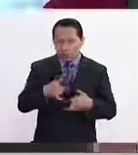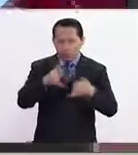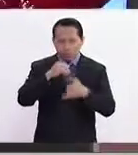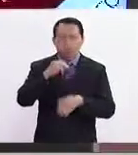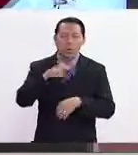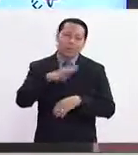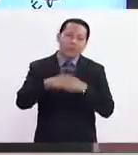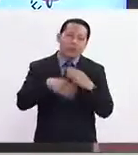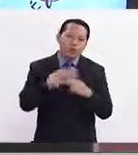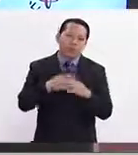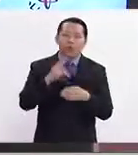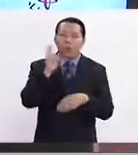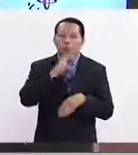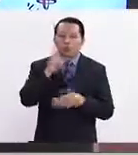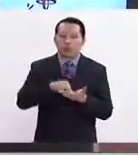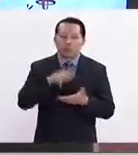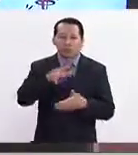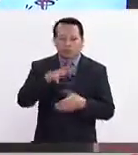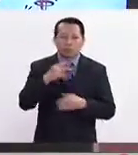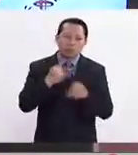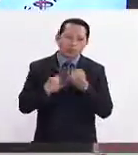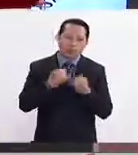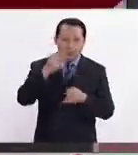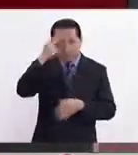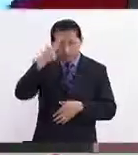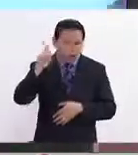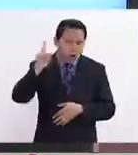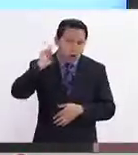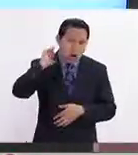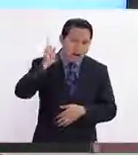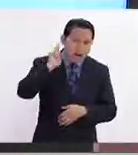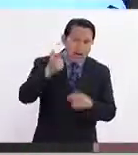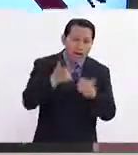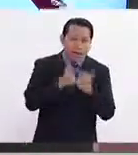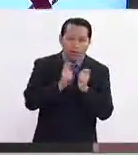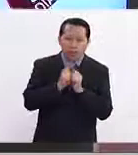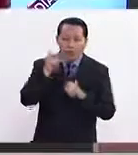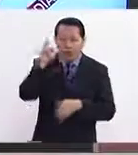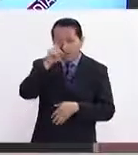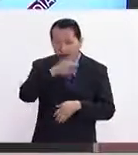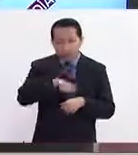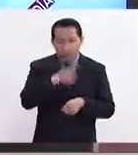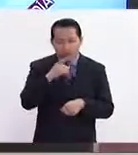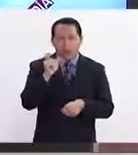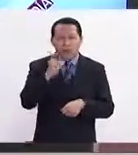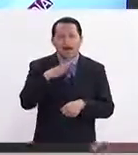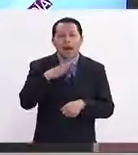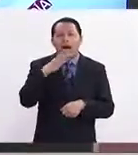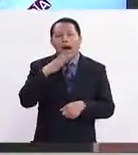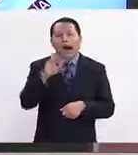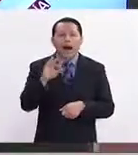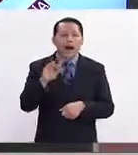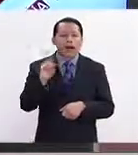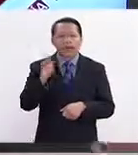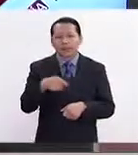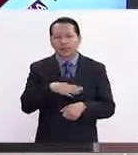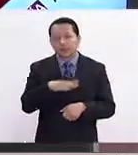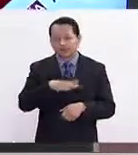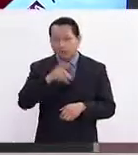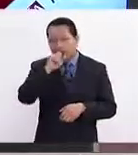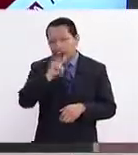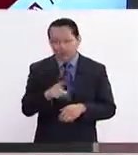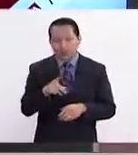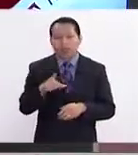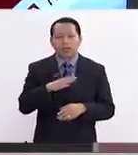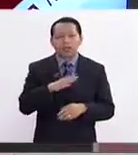Rusia 2018. Suerte para México, pero esperemos que sea un grupo complicado, porque cuando enfrentamos a los rivales de envergadura y